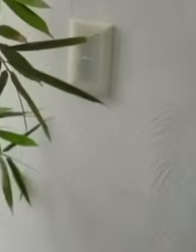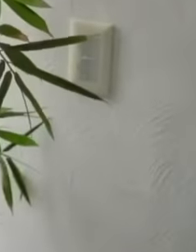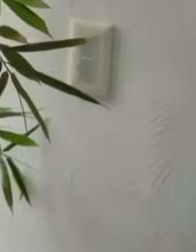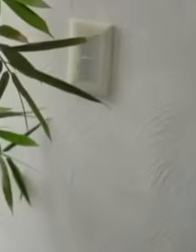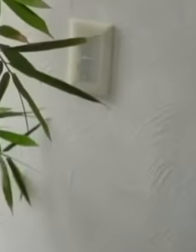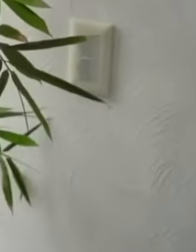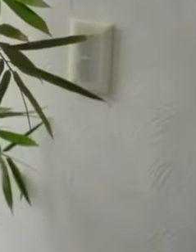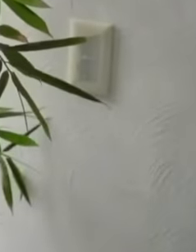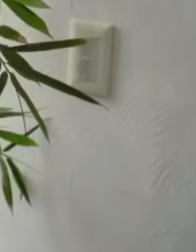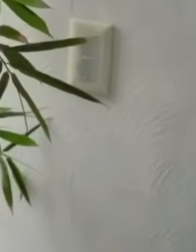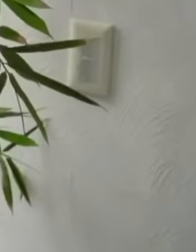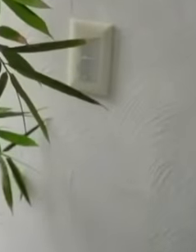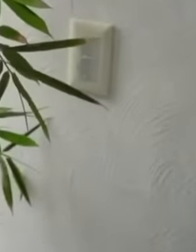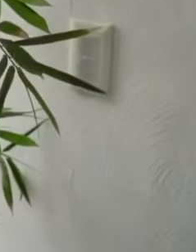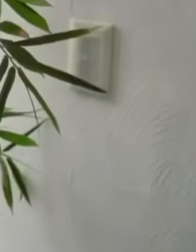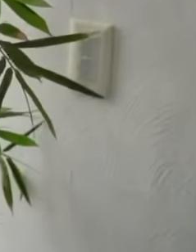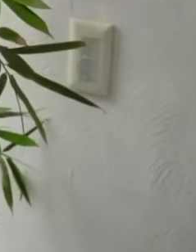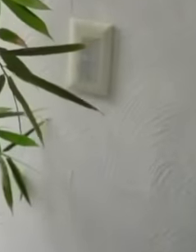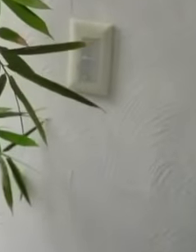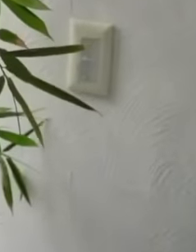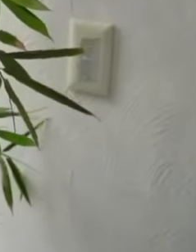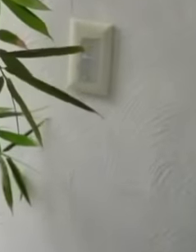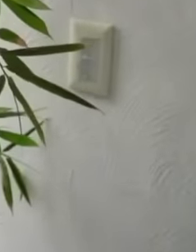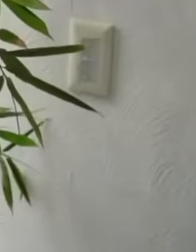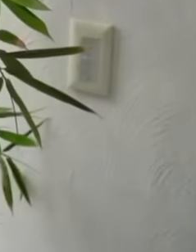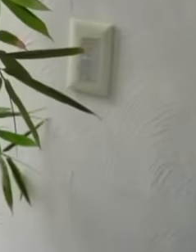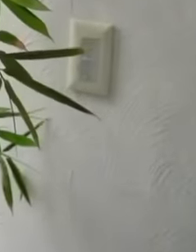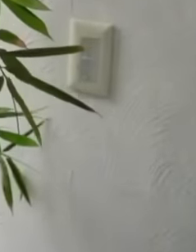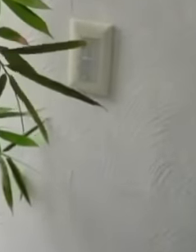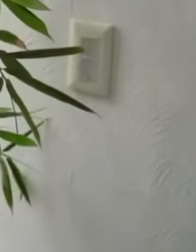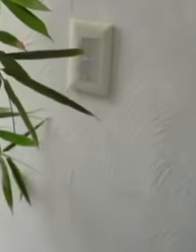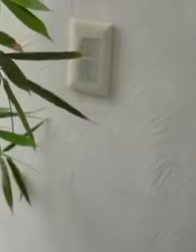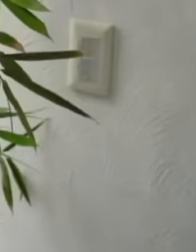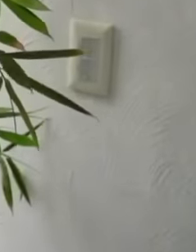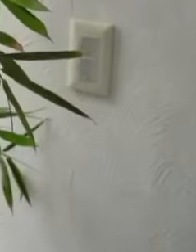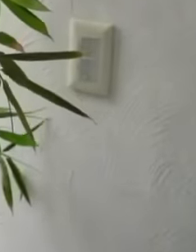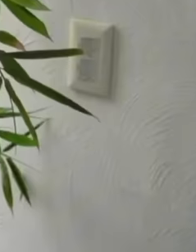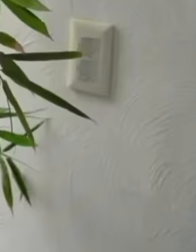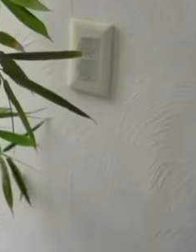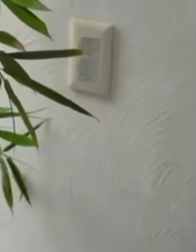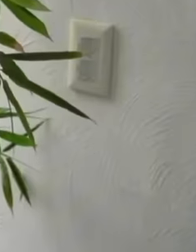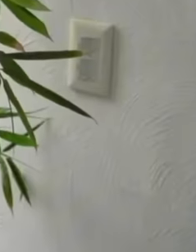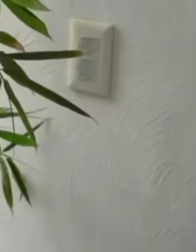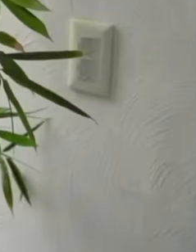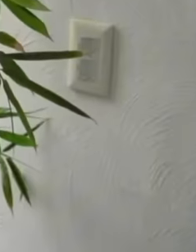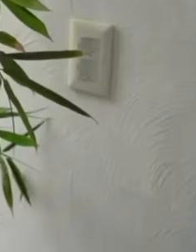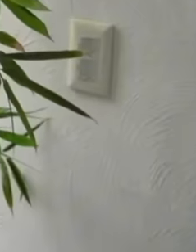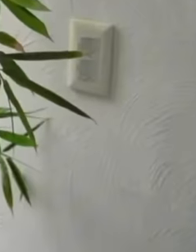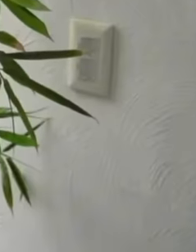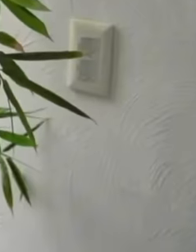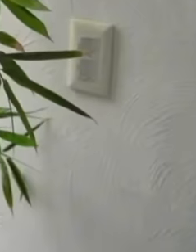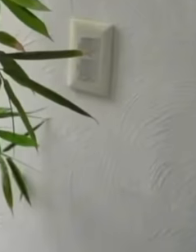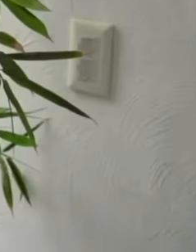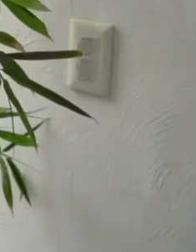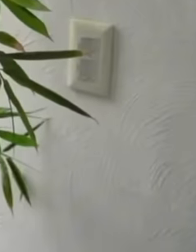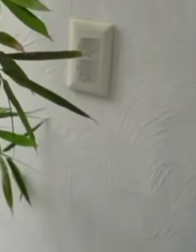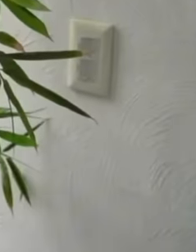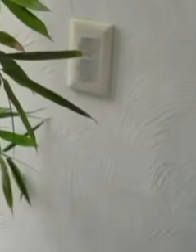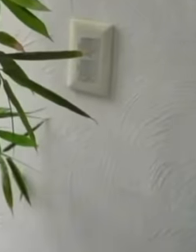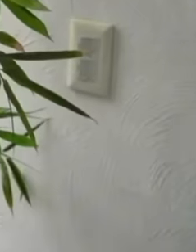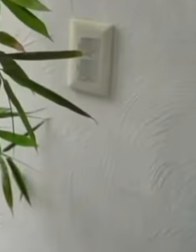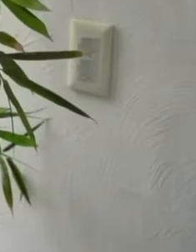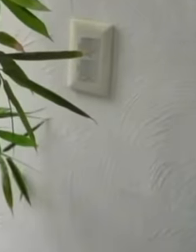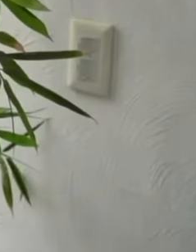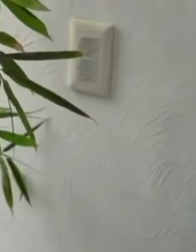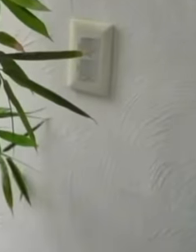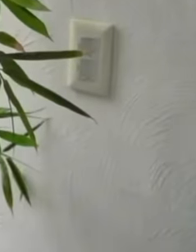comentaron que pues ya les habían pedido como el permiso para poderlo grabar y pues no se habían atrevido y pues cuando vieron el hasta dónde